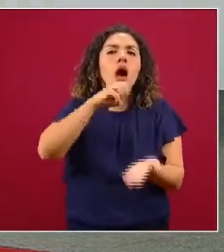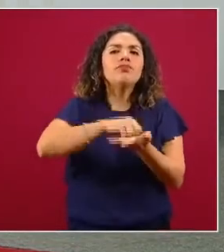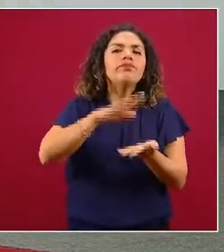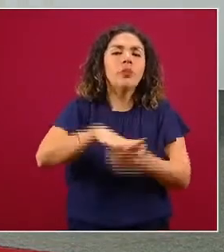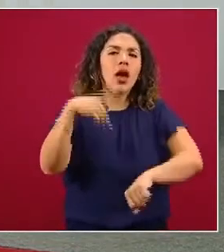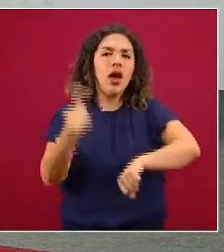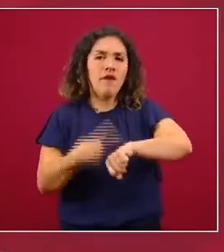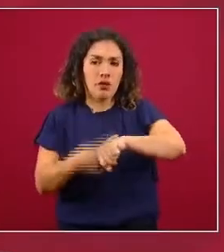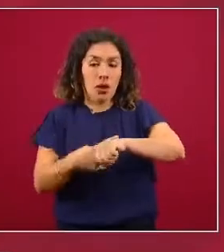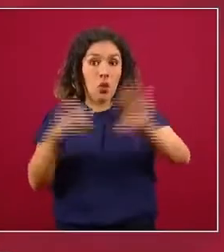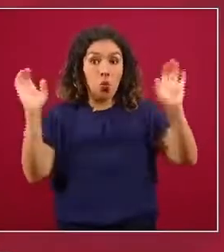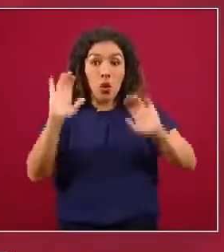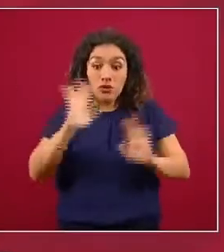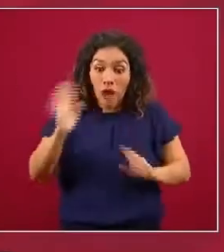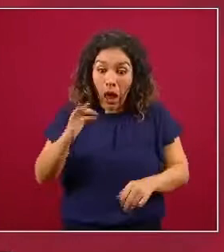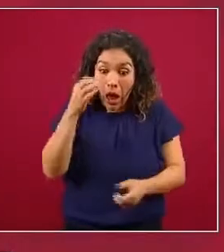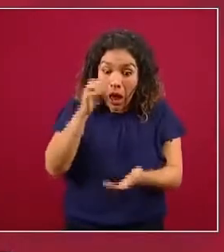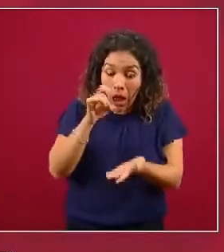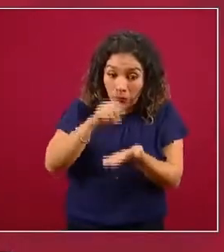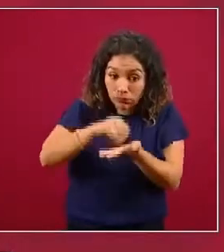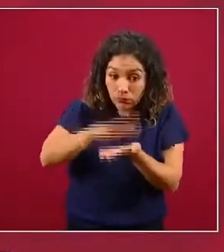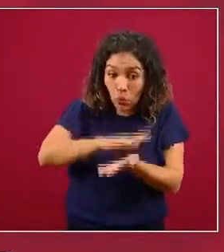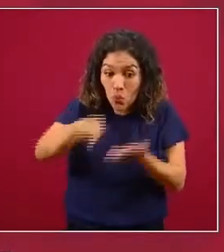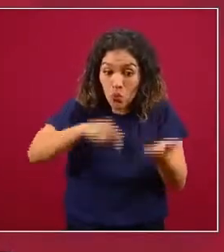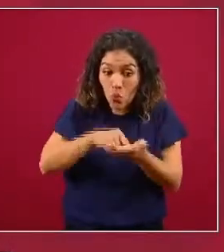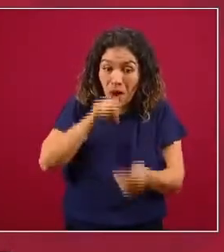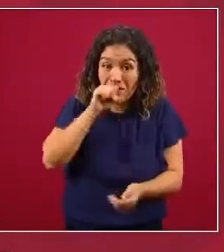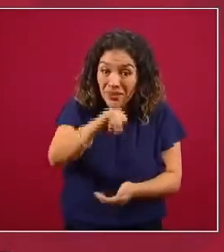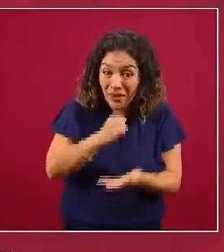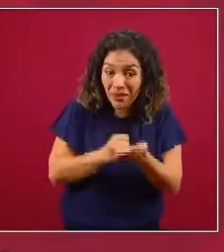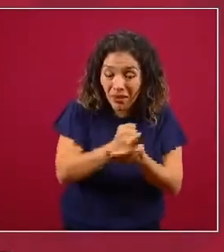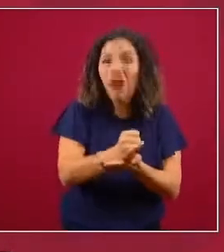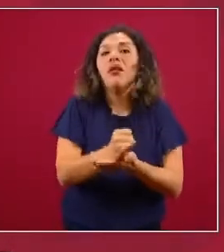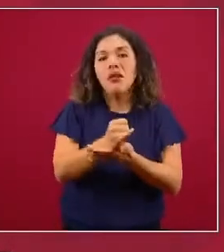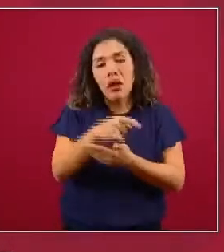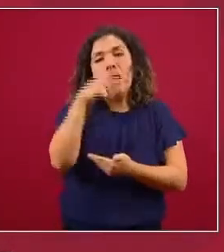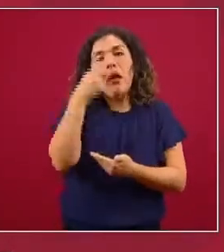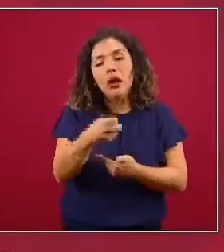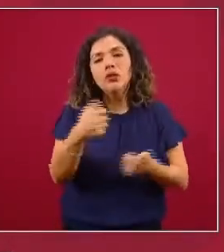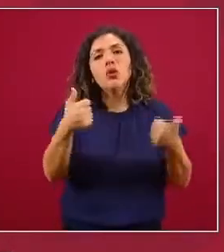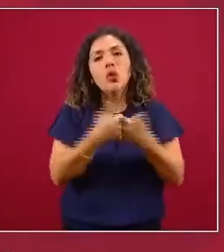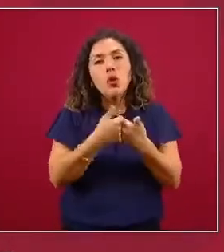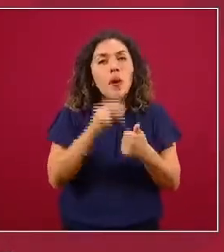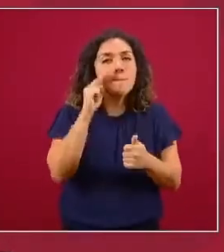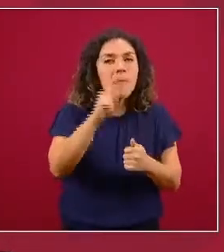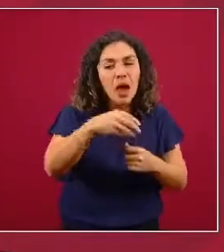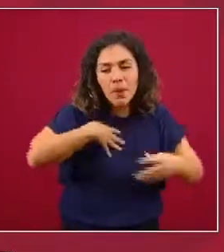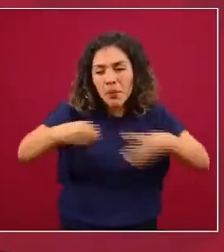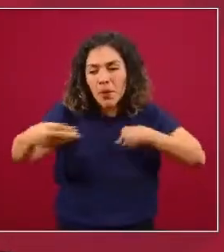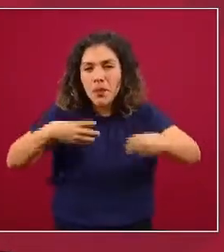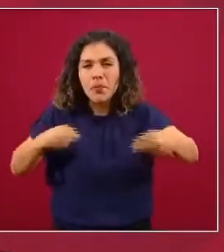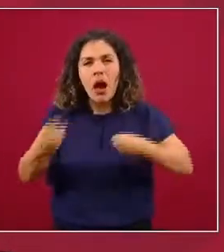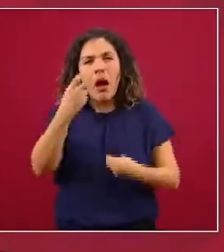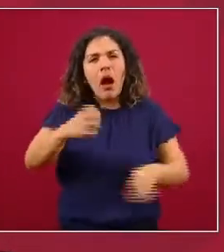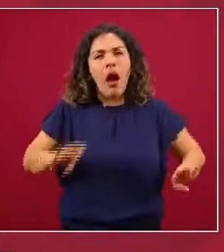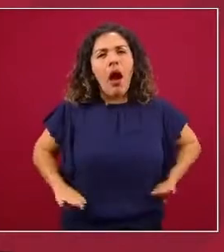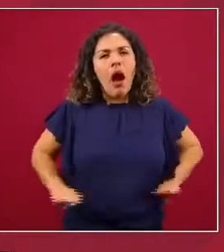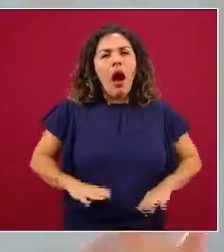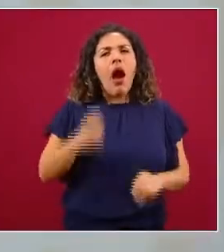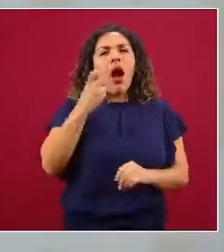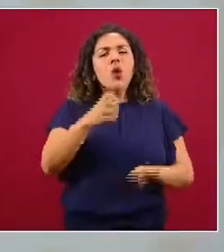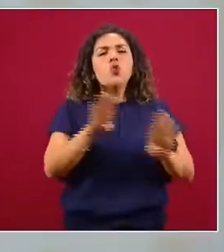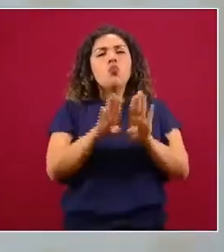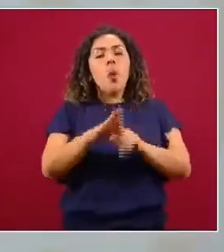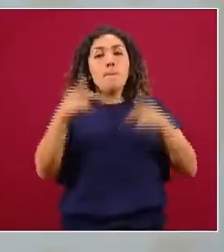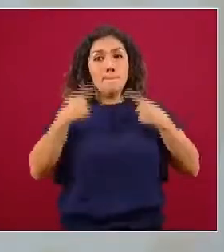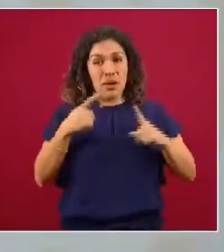confirmada. Pero una vez que se ha confirmado la enfermedad en un territorio, la asociación epidemiológica, que es esta característica en donde